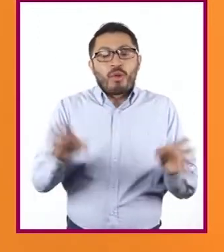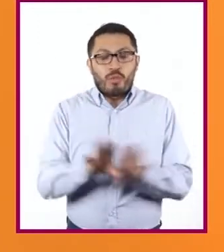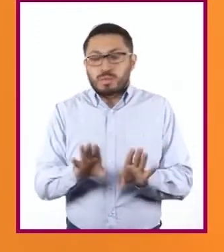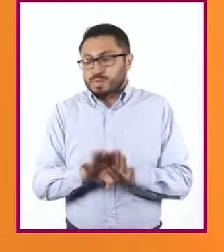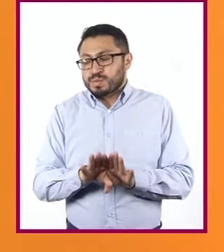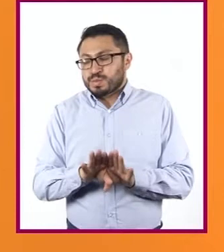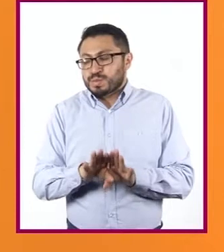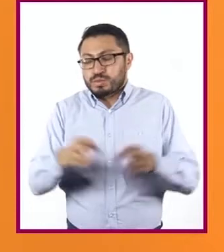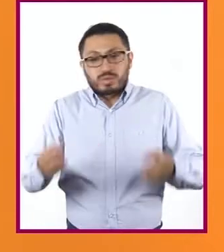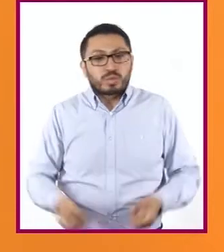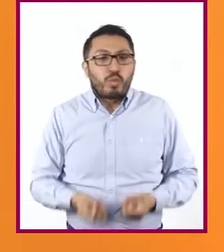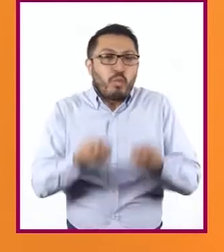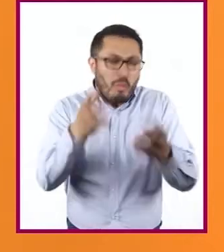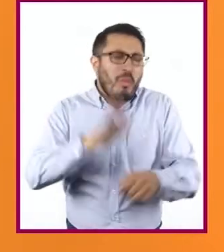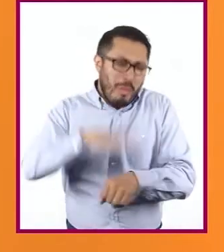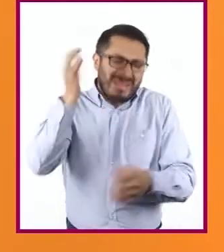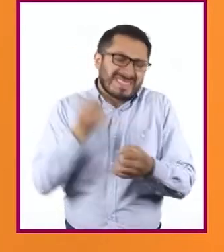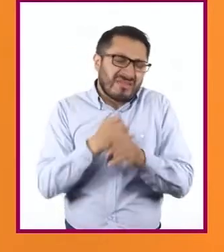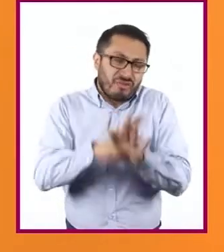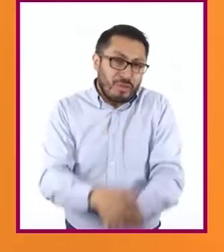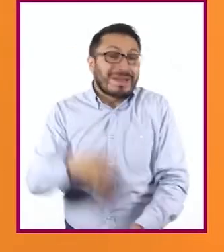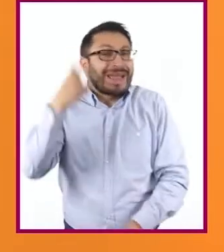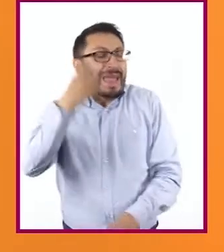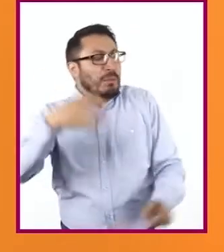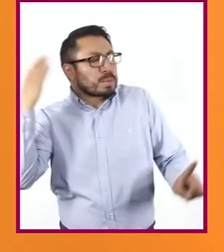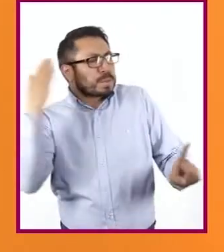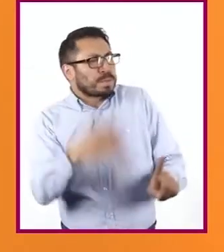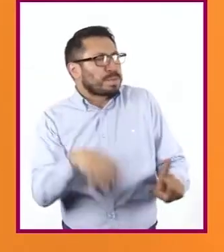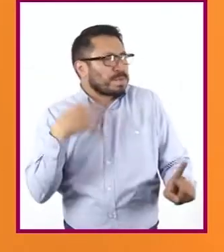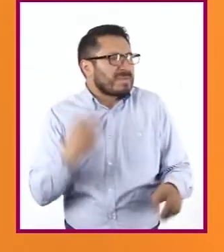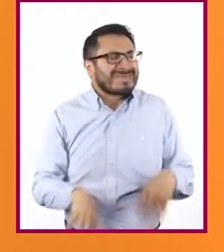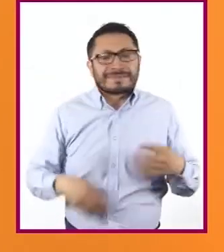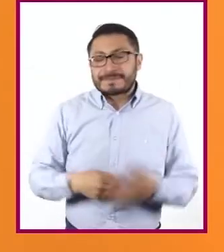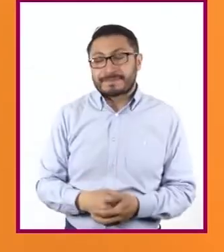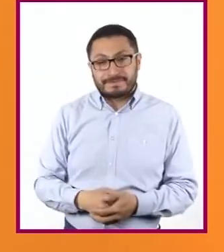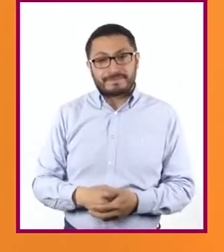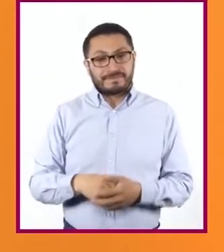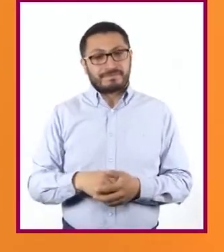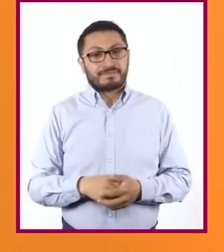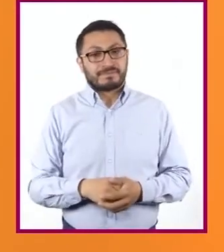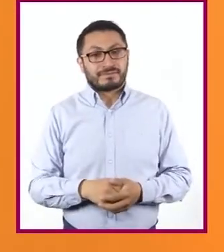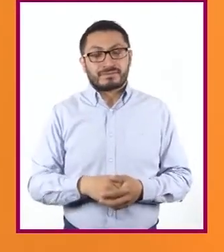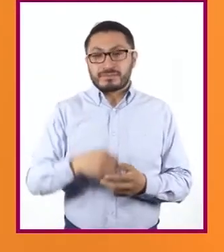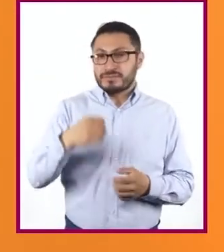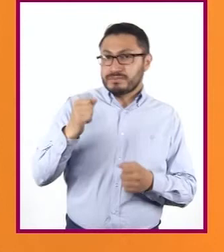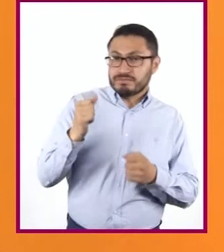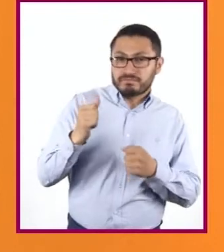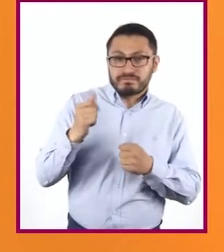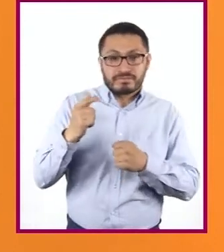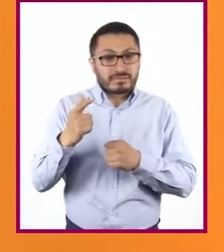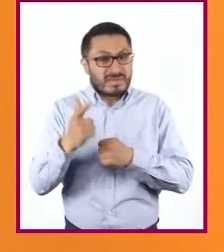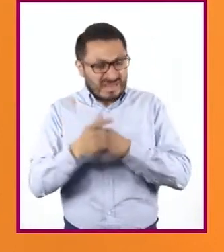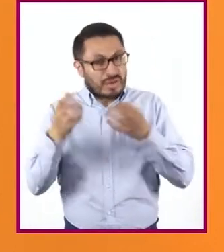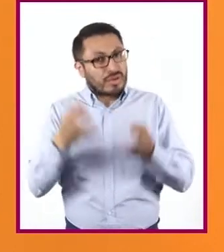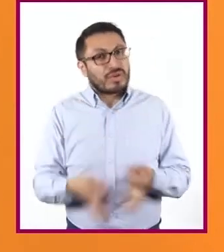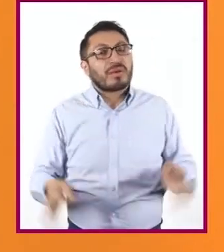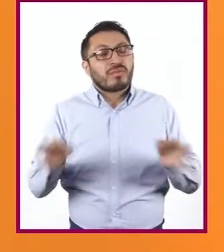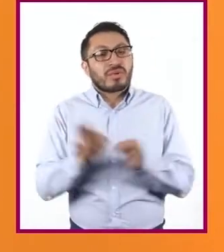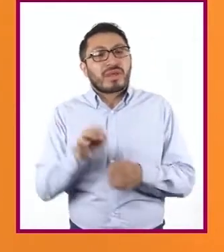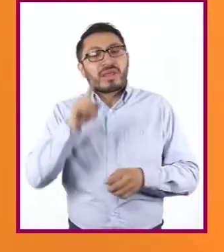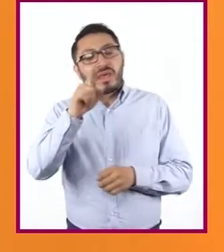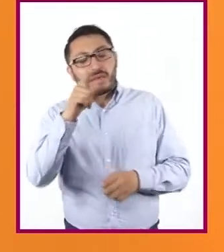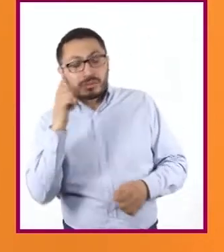reto. ¿Recuerdan que uno de los requisitos para poder abordar y tomar este vuelo era haber identificado